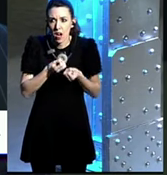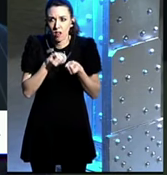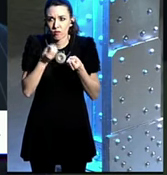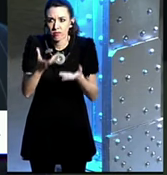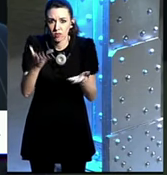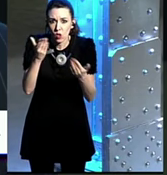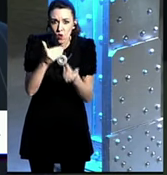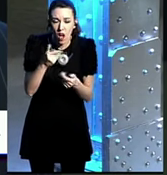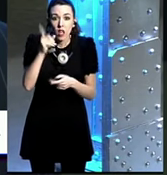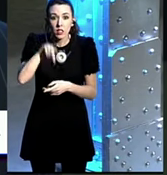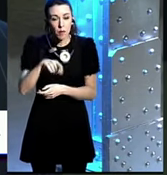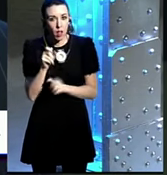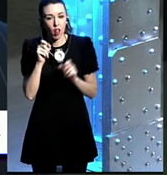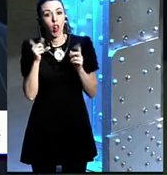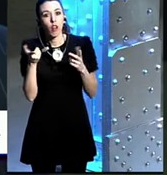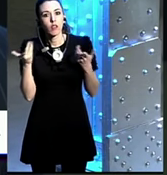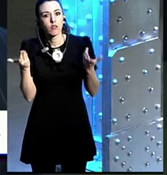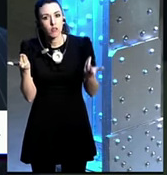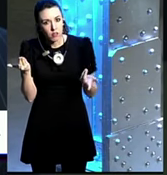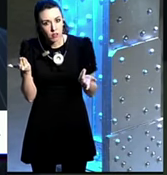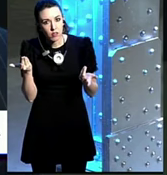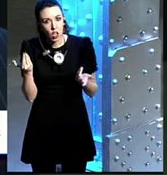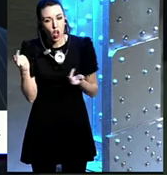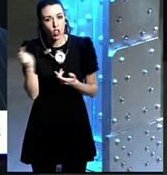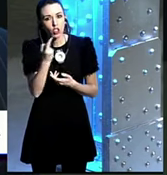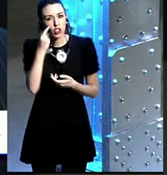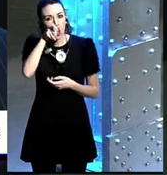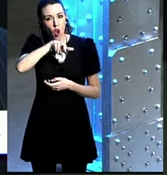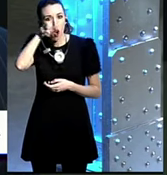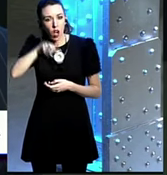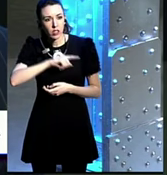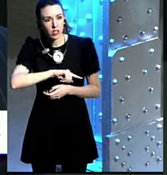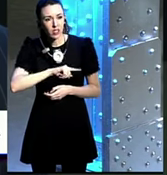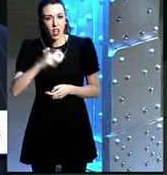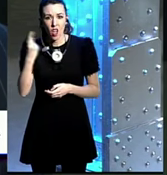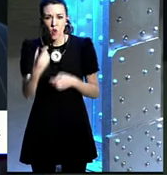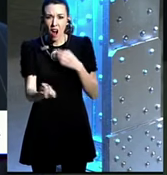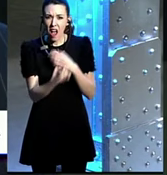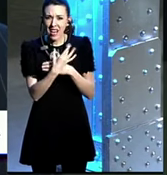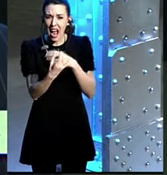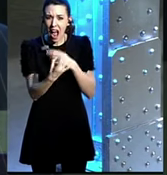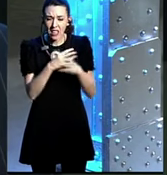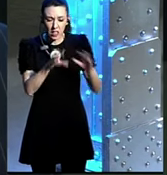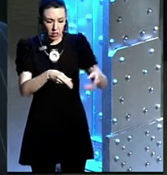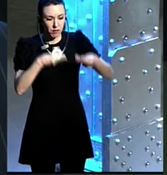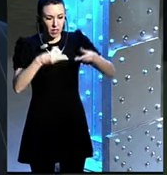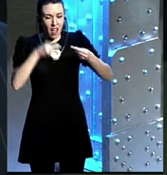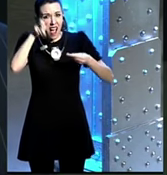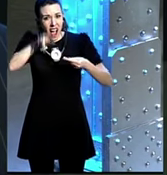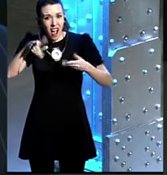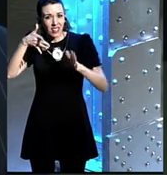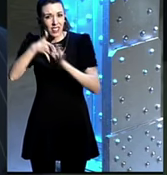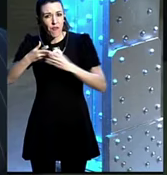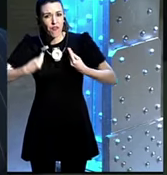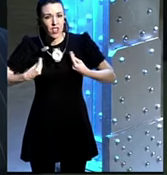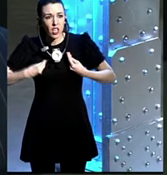expresarlas. También he descubierto cuán sola se siente la gente. Recibo cartas constantemente de gente que describen vidas en la cual han